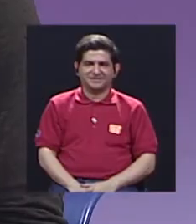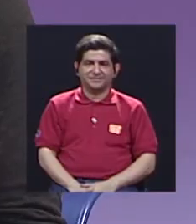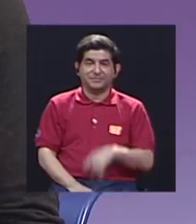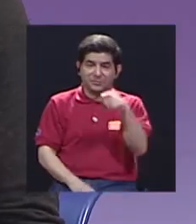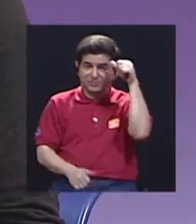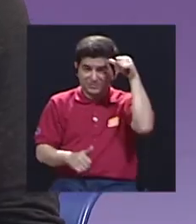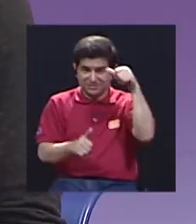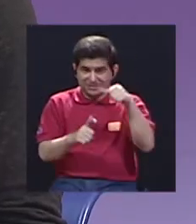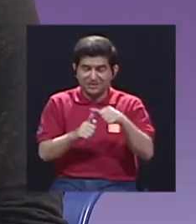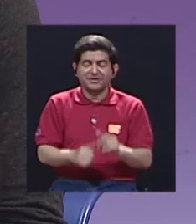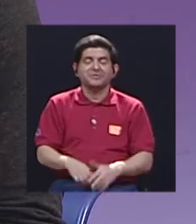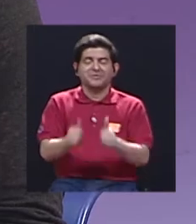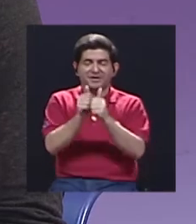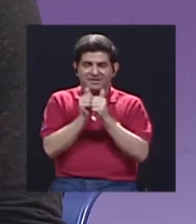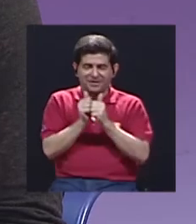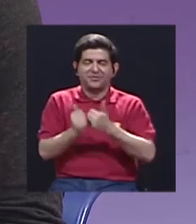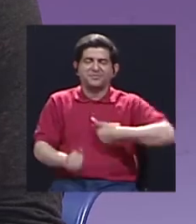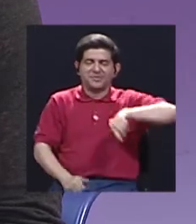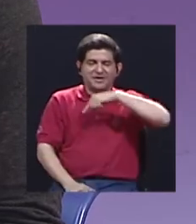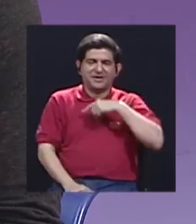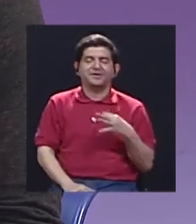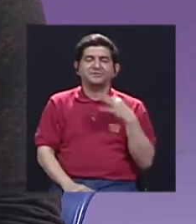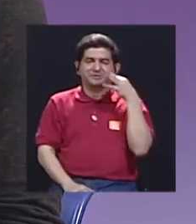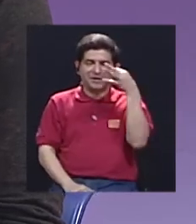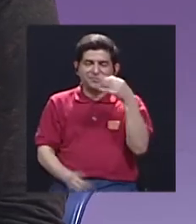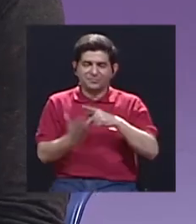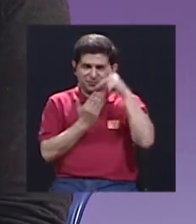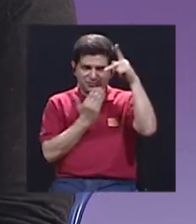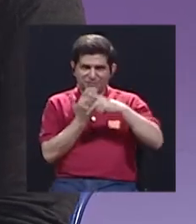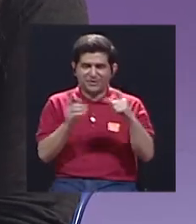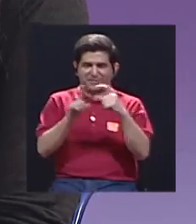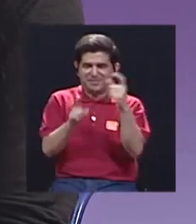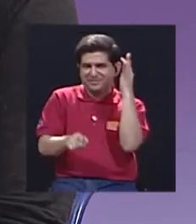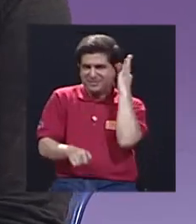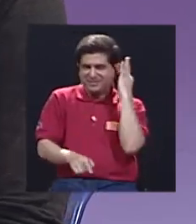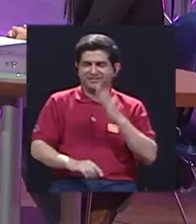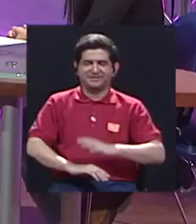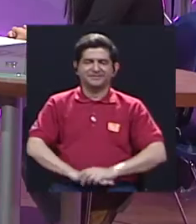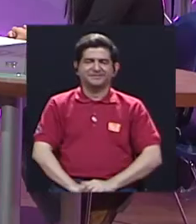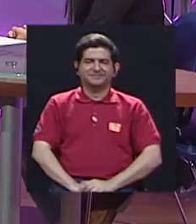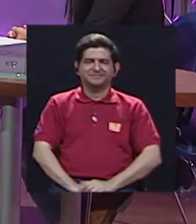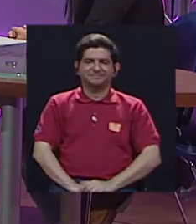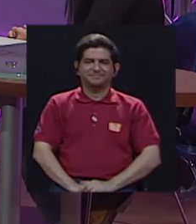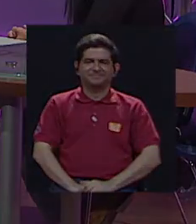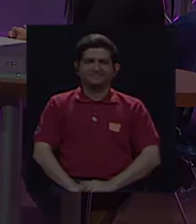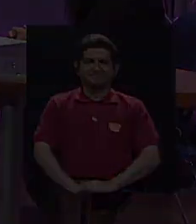muchísimas gracias por habernos acompañado. Les esperamos pronto en un programa más de Palabra de Mujer.